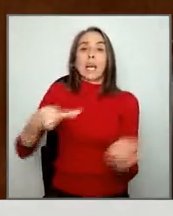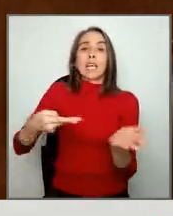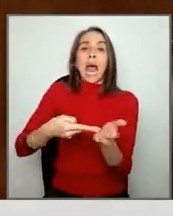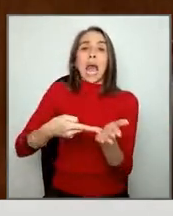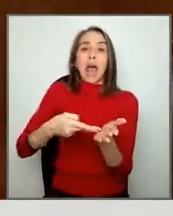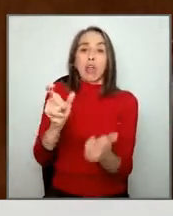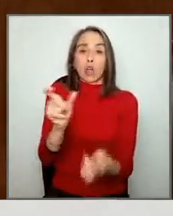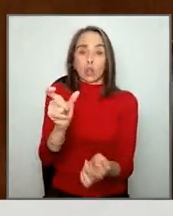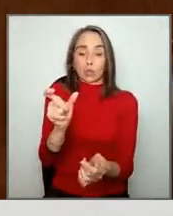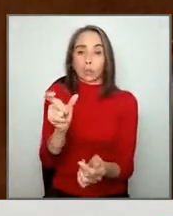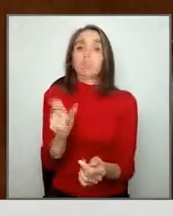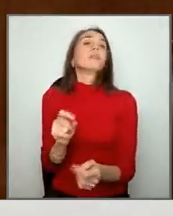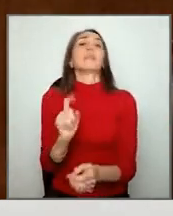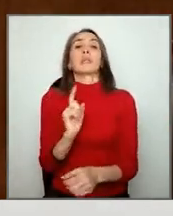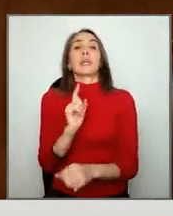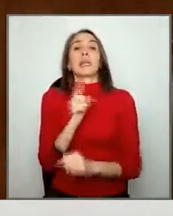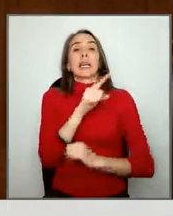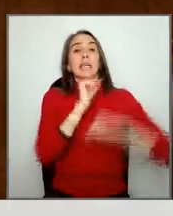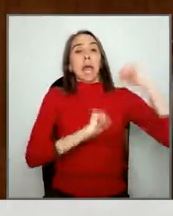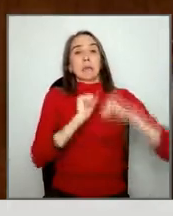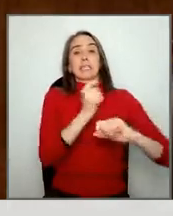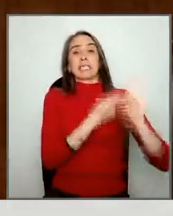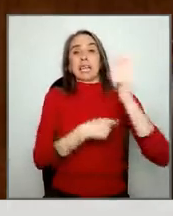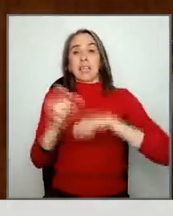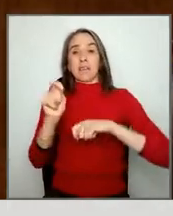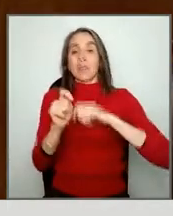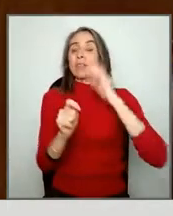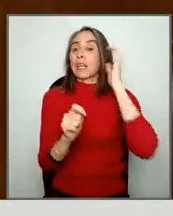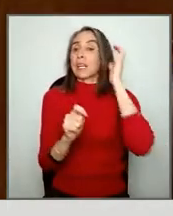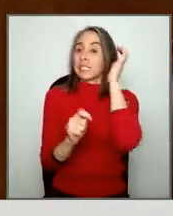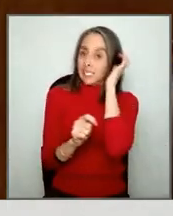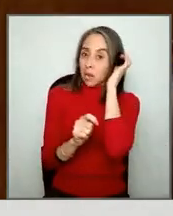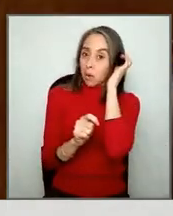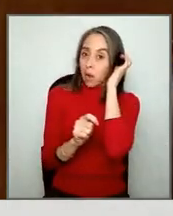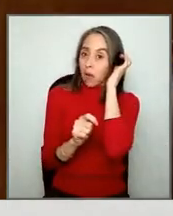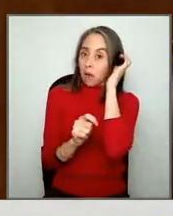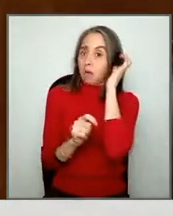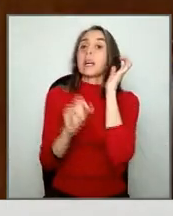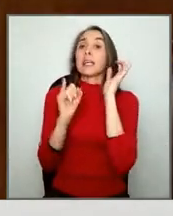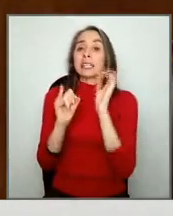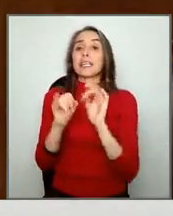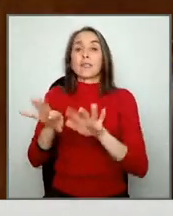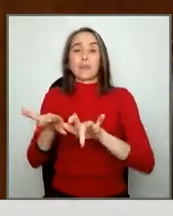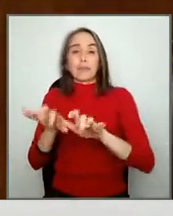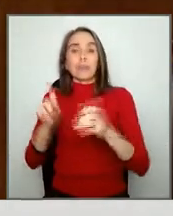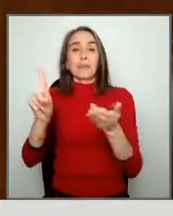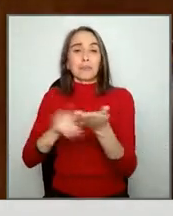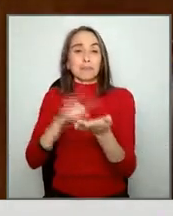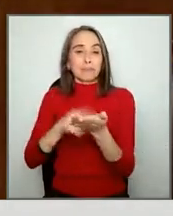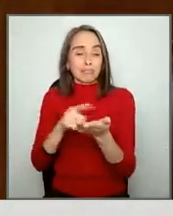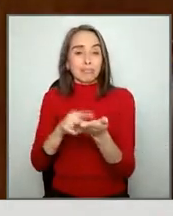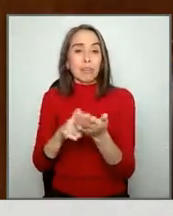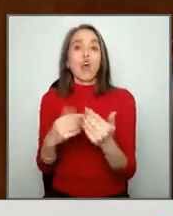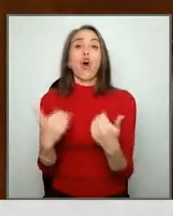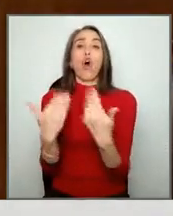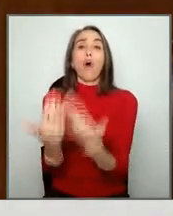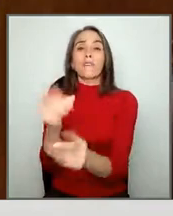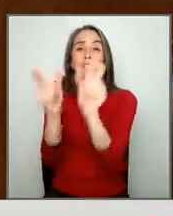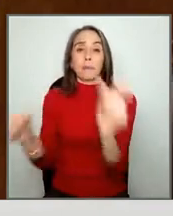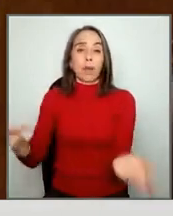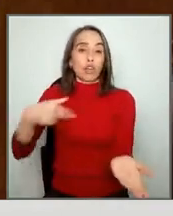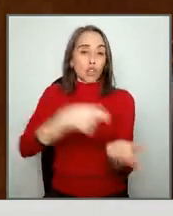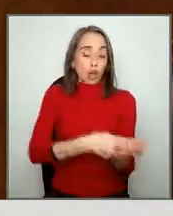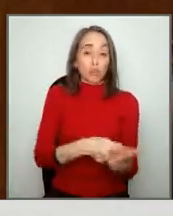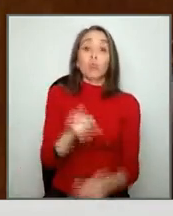de los comercializadores de dispositivos móviles de información y telecomunicaciones de ofrecer a los consumidores la posibilidad